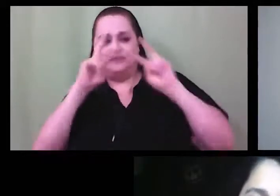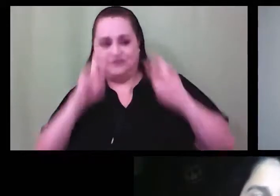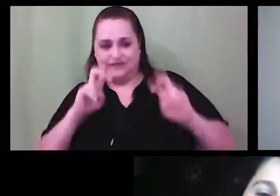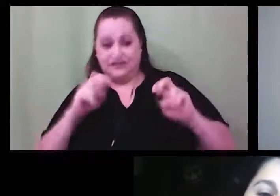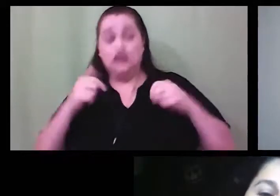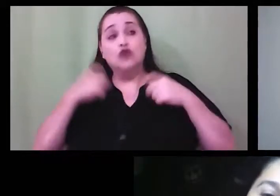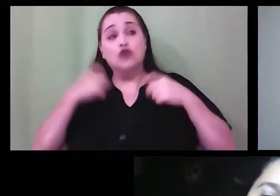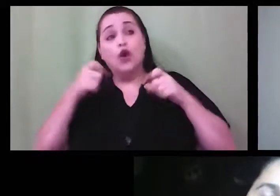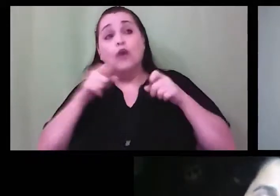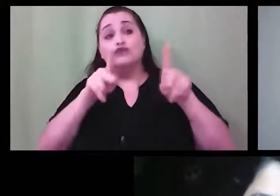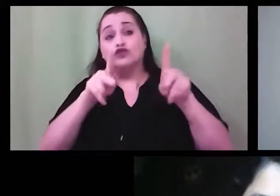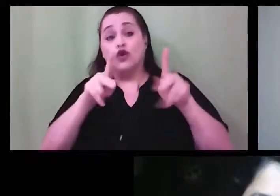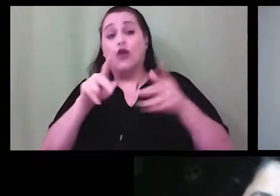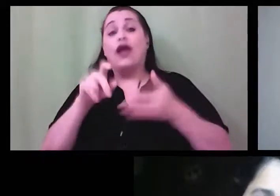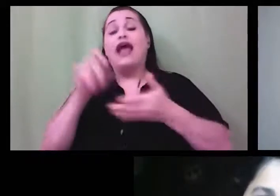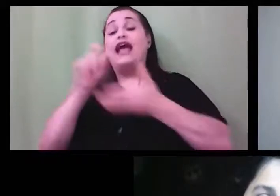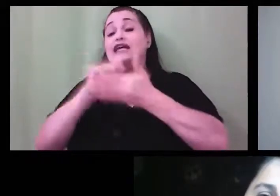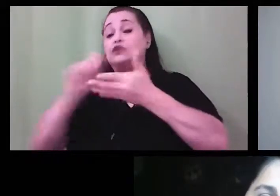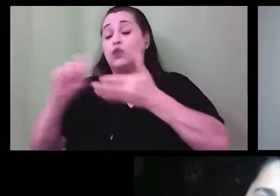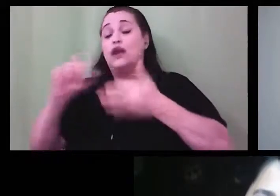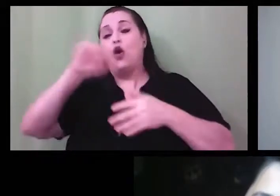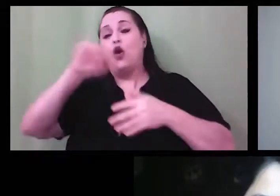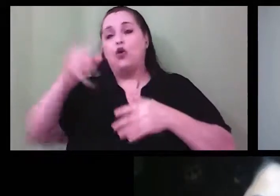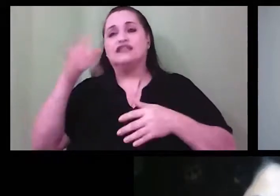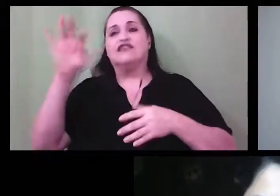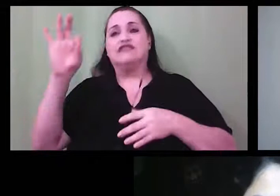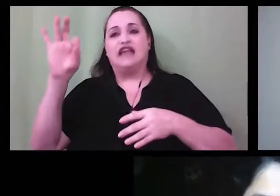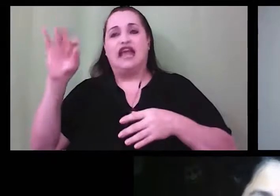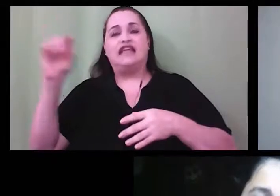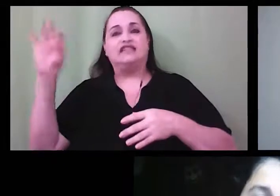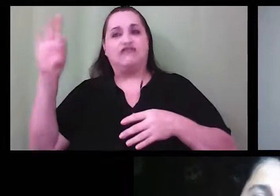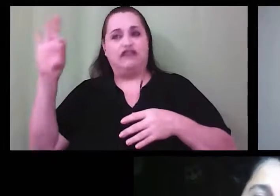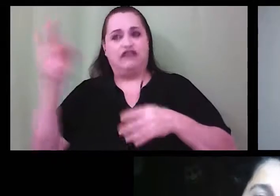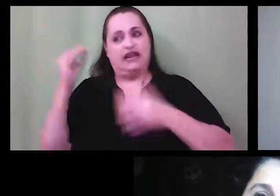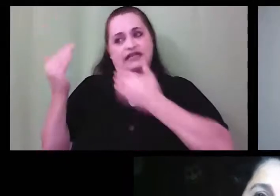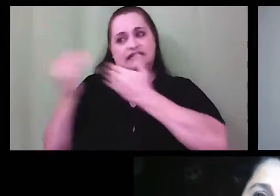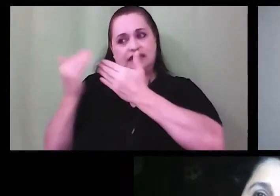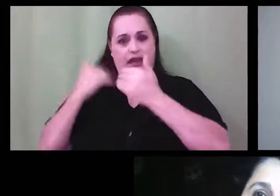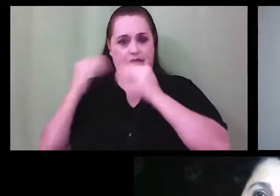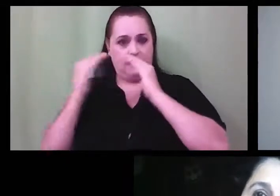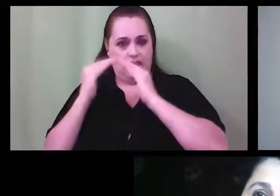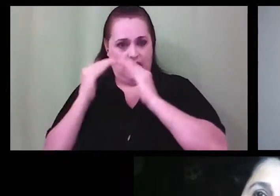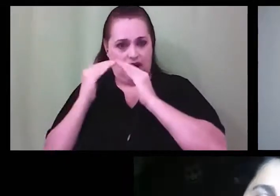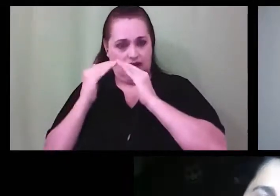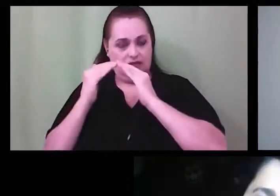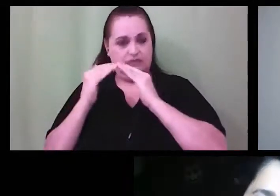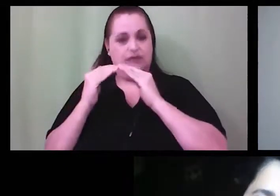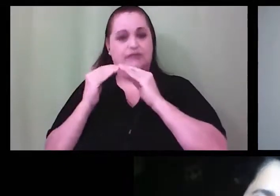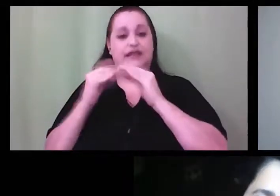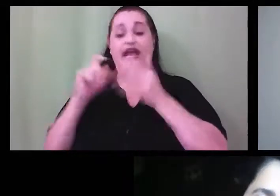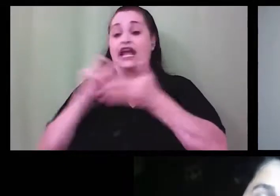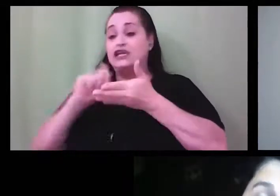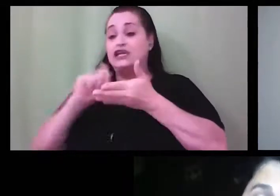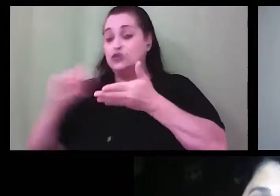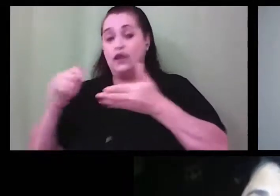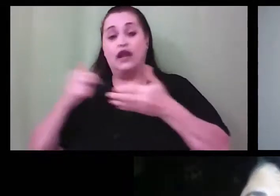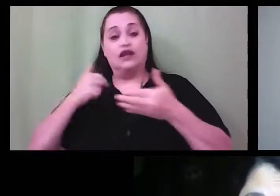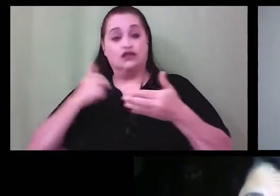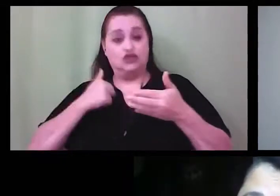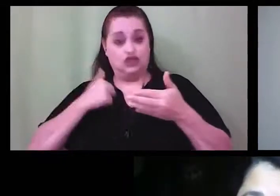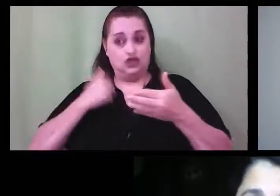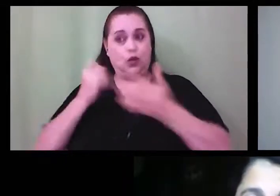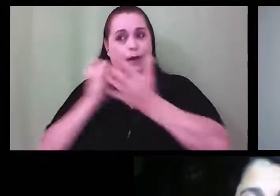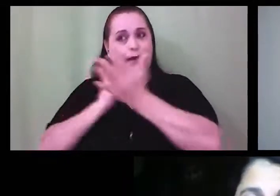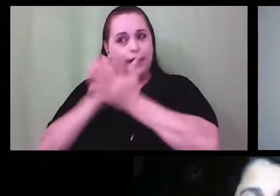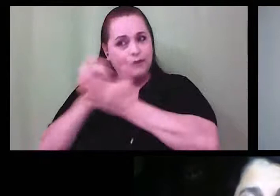tengo es la escuela José Figueres Ferrer, que es la escuela de mi comunidad, en la escuela en que yo he